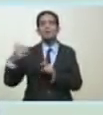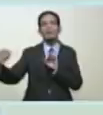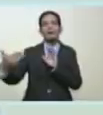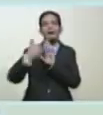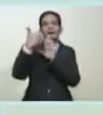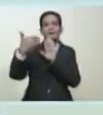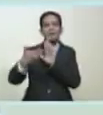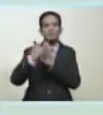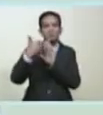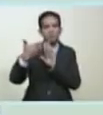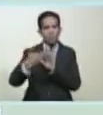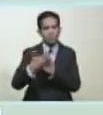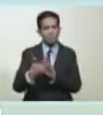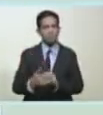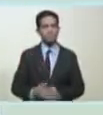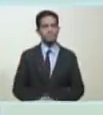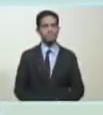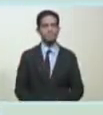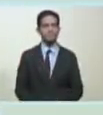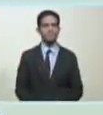agresión. Así que